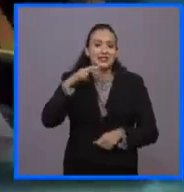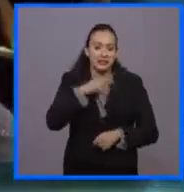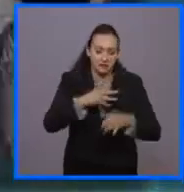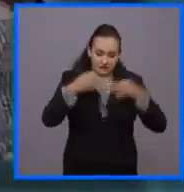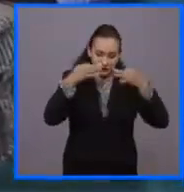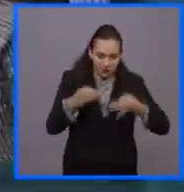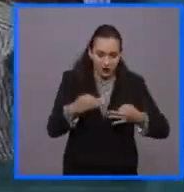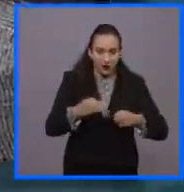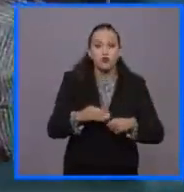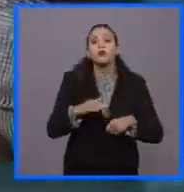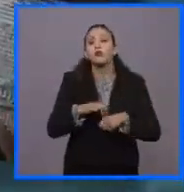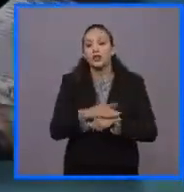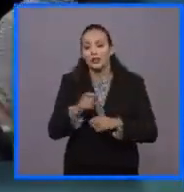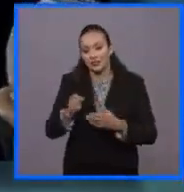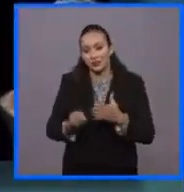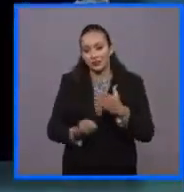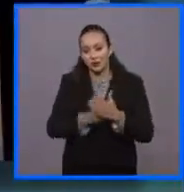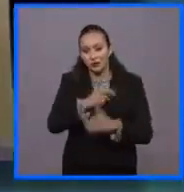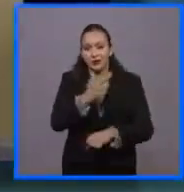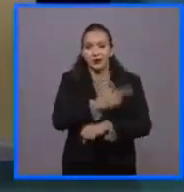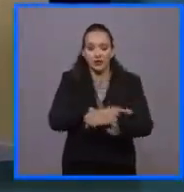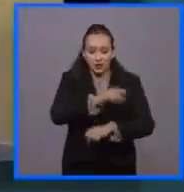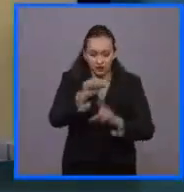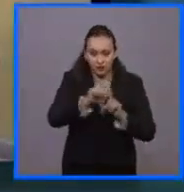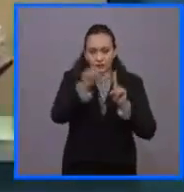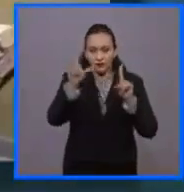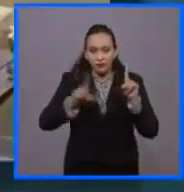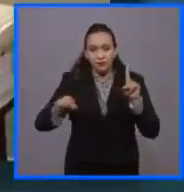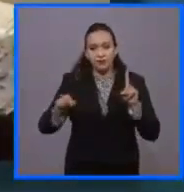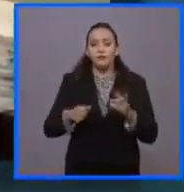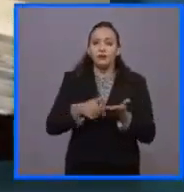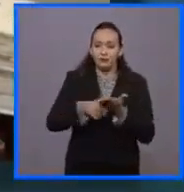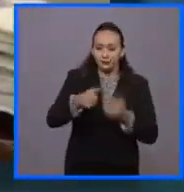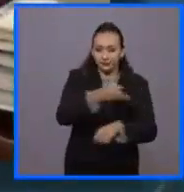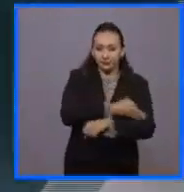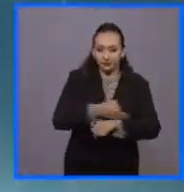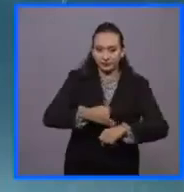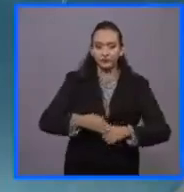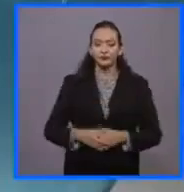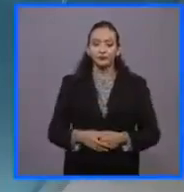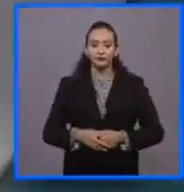en cumplimiento con el nuevo Código Nacional de Procedimientos Civiles y Familiares.